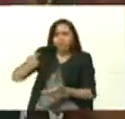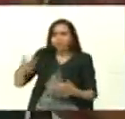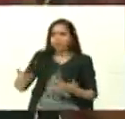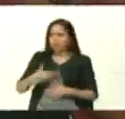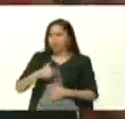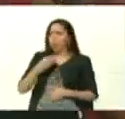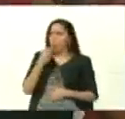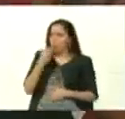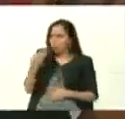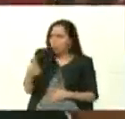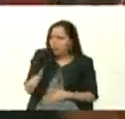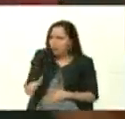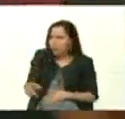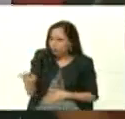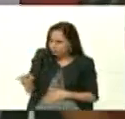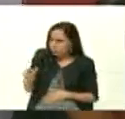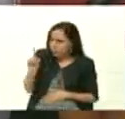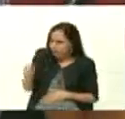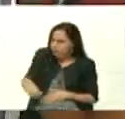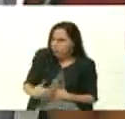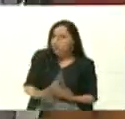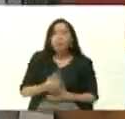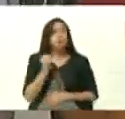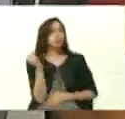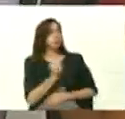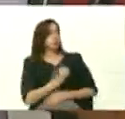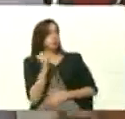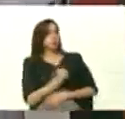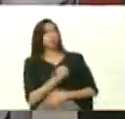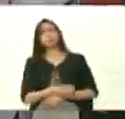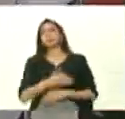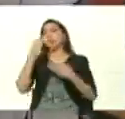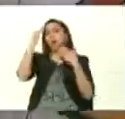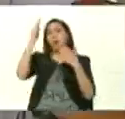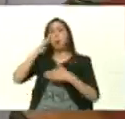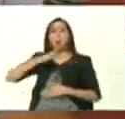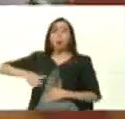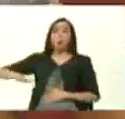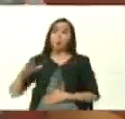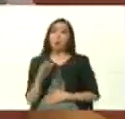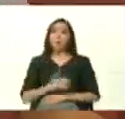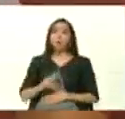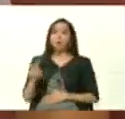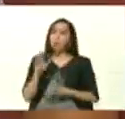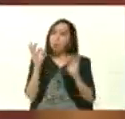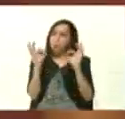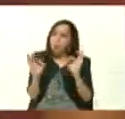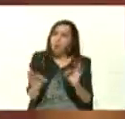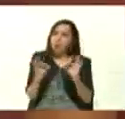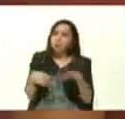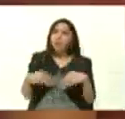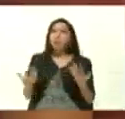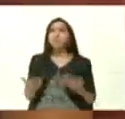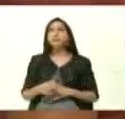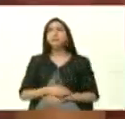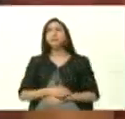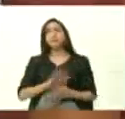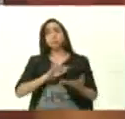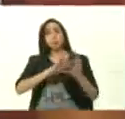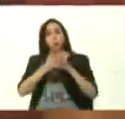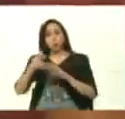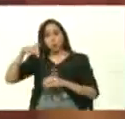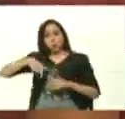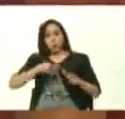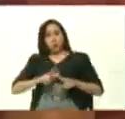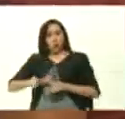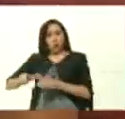pescado. ¿Tú? También como pescado. Ajá, cuéntanos, Laya. Bueno, pues saludar a todo el pueblo venezolano, especialmente a nuestro barrio Mirabal.